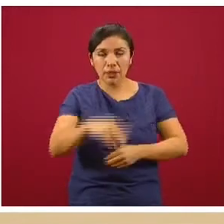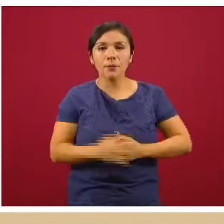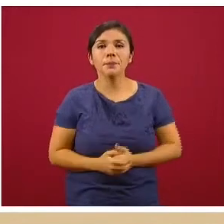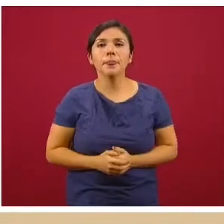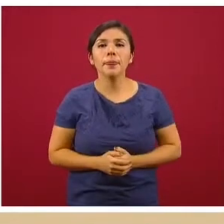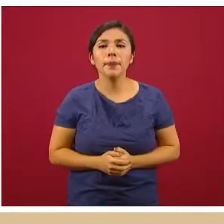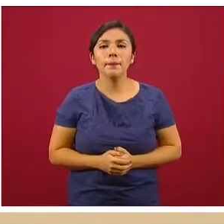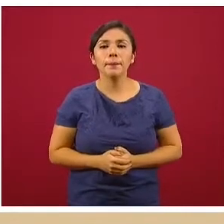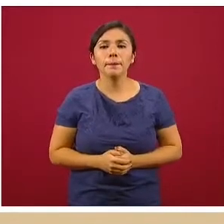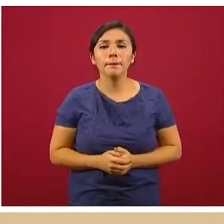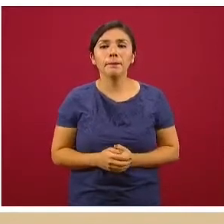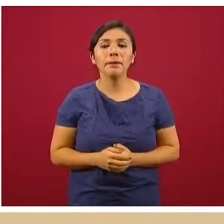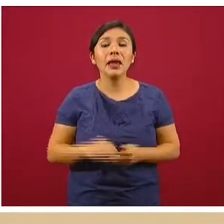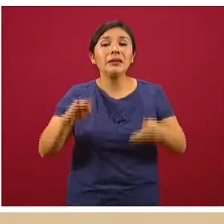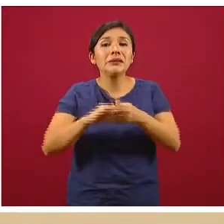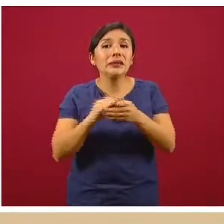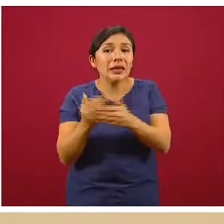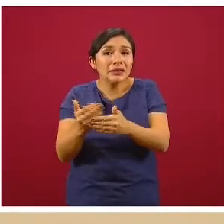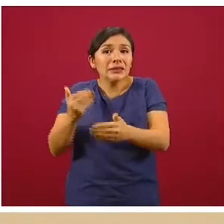casos recientes,